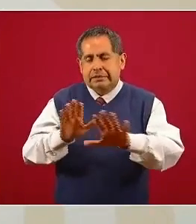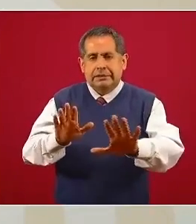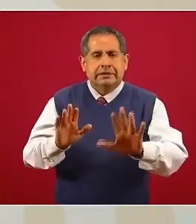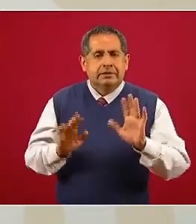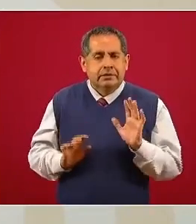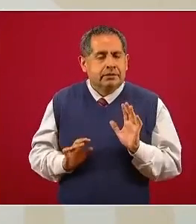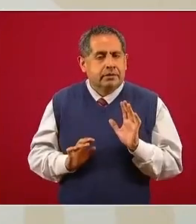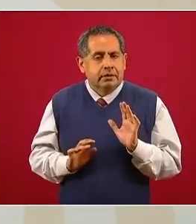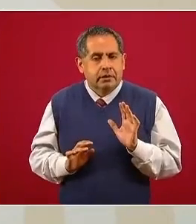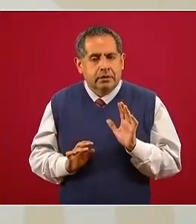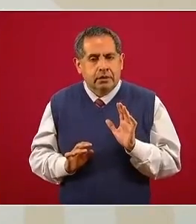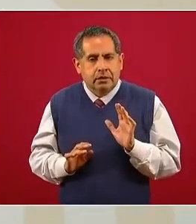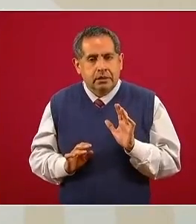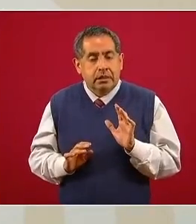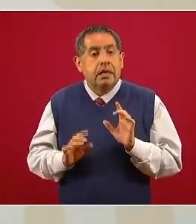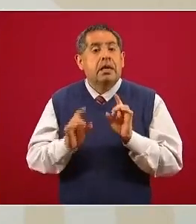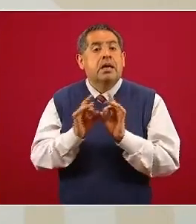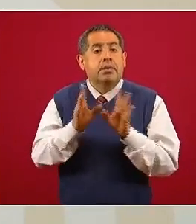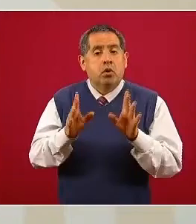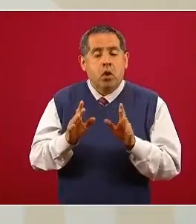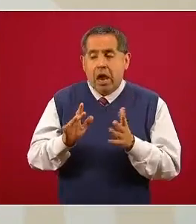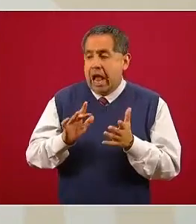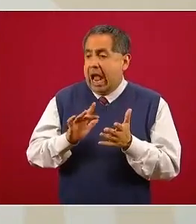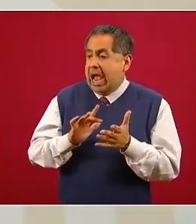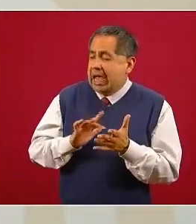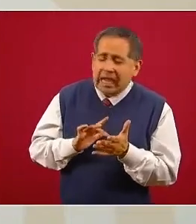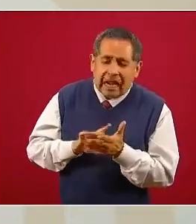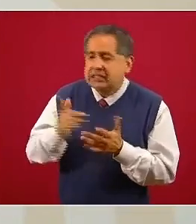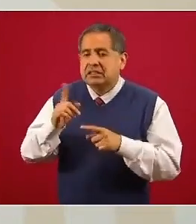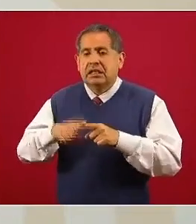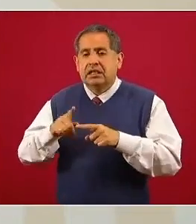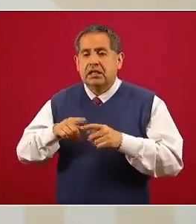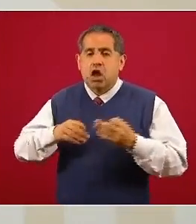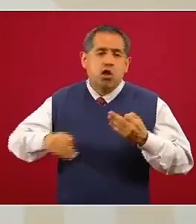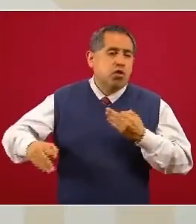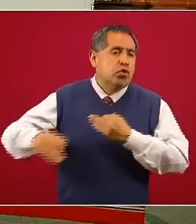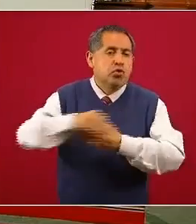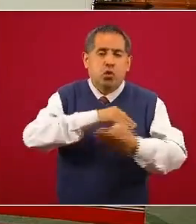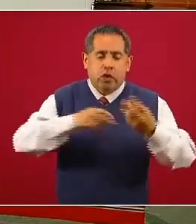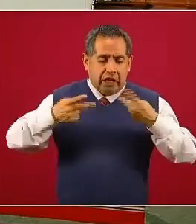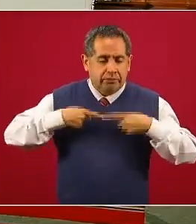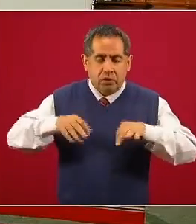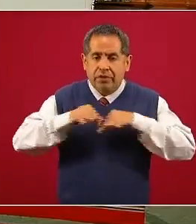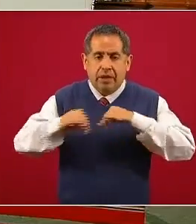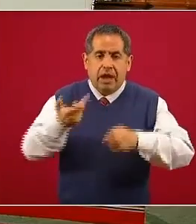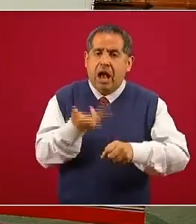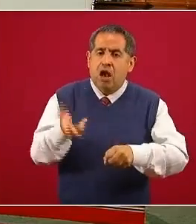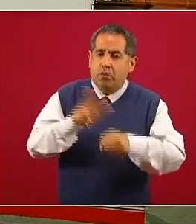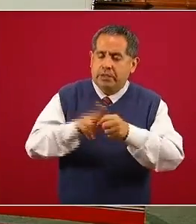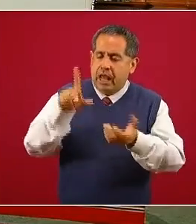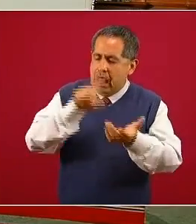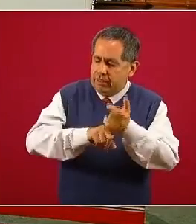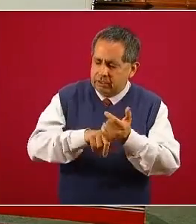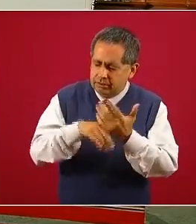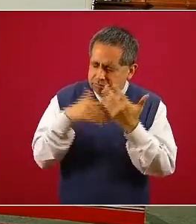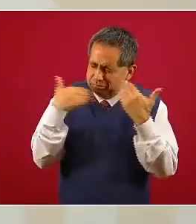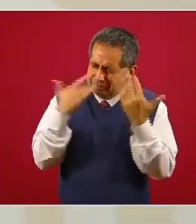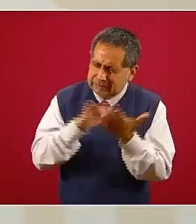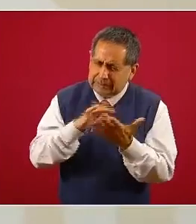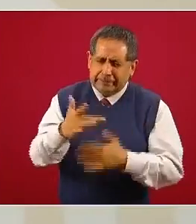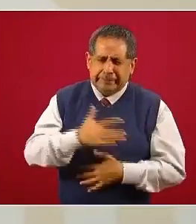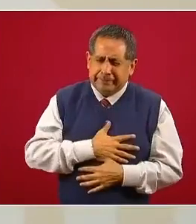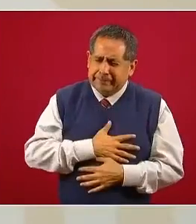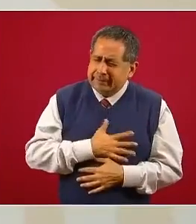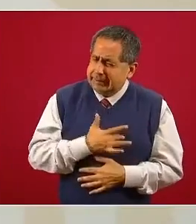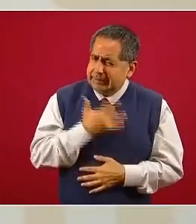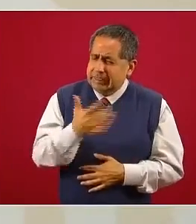de esto hubiera podido llevarse a cabo si no es por todo el personal del hospital. Yo estoy eternamente agradecida